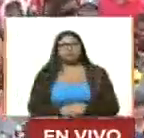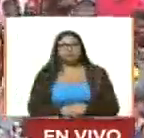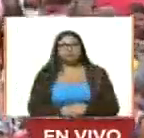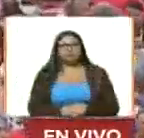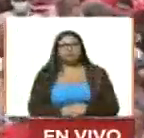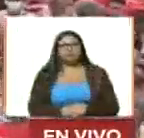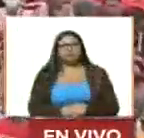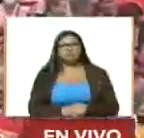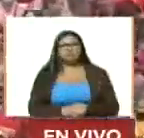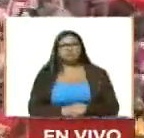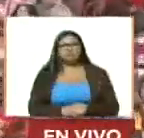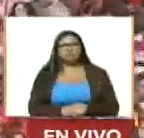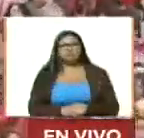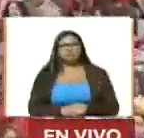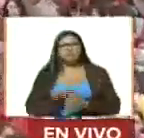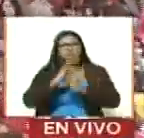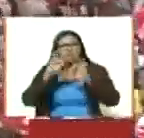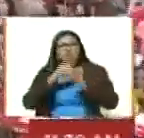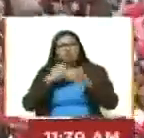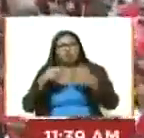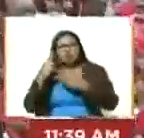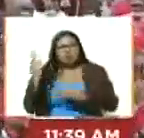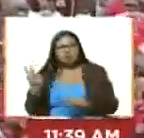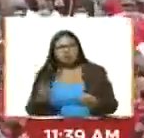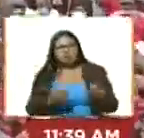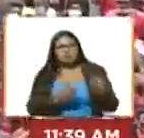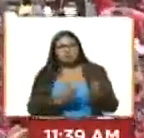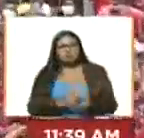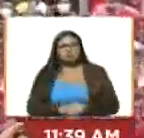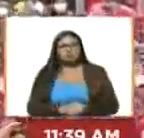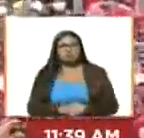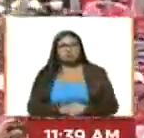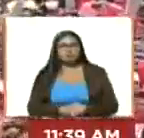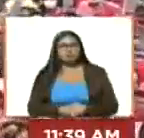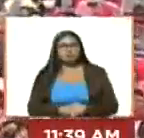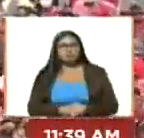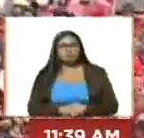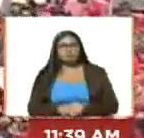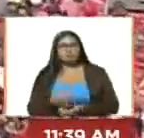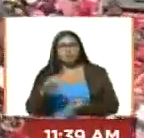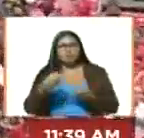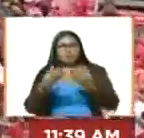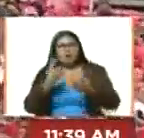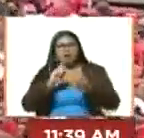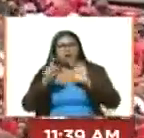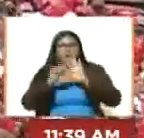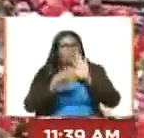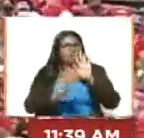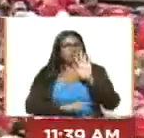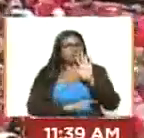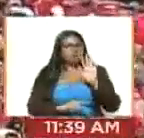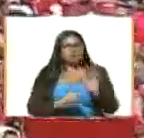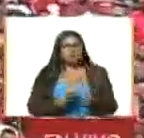eso vamos a recibir, para que nos dé algunas